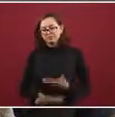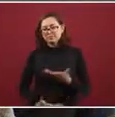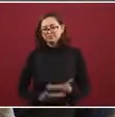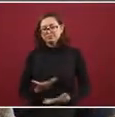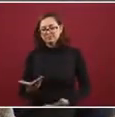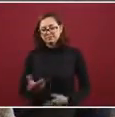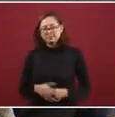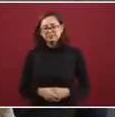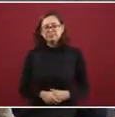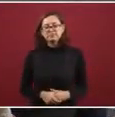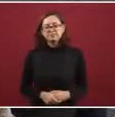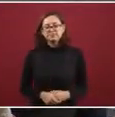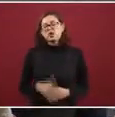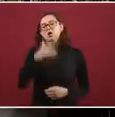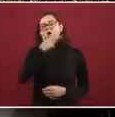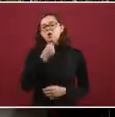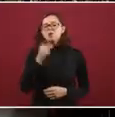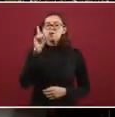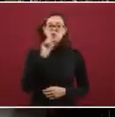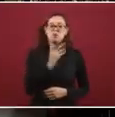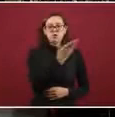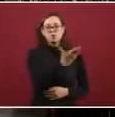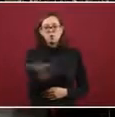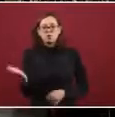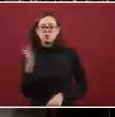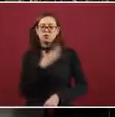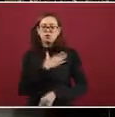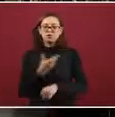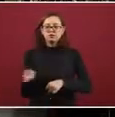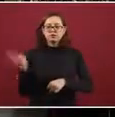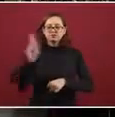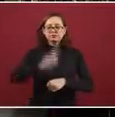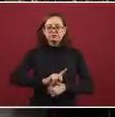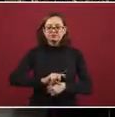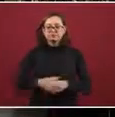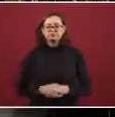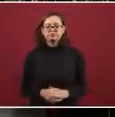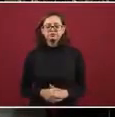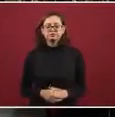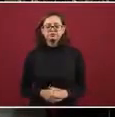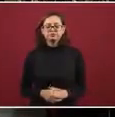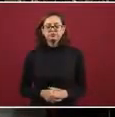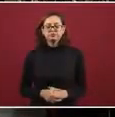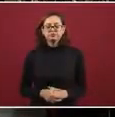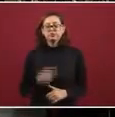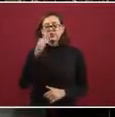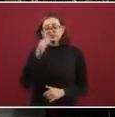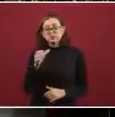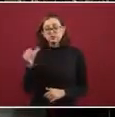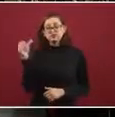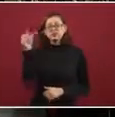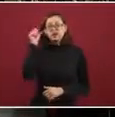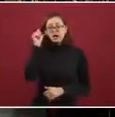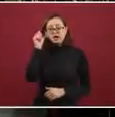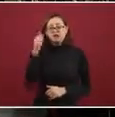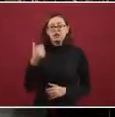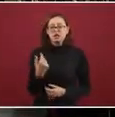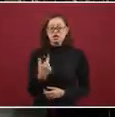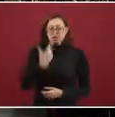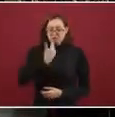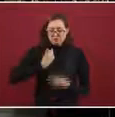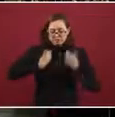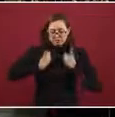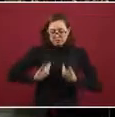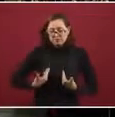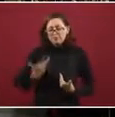Señoras, señores, muy buenos días. Les comparto el informe de la reunión que sostuvimos el día de ayer, su servidor y el secretario de